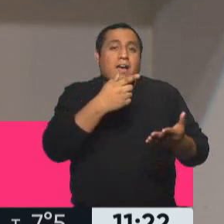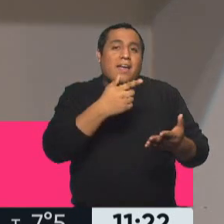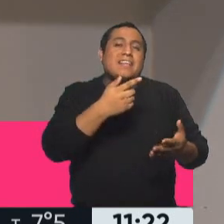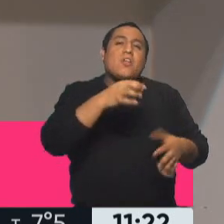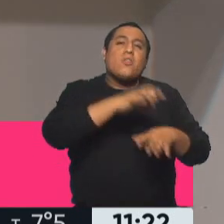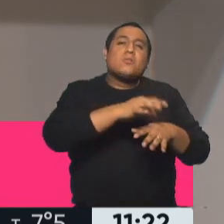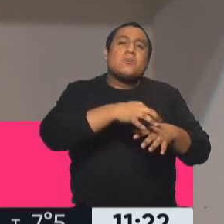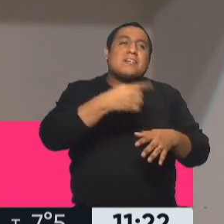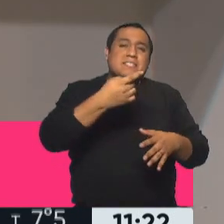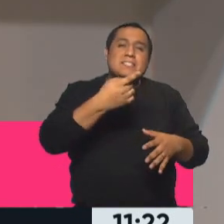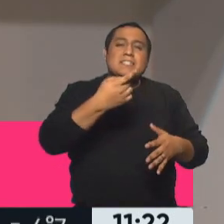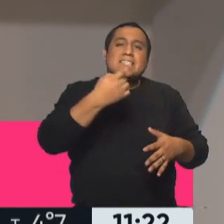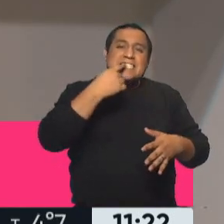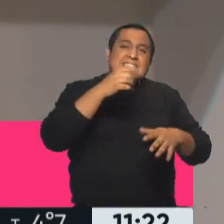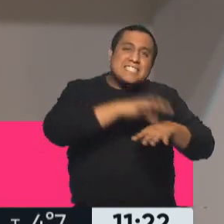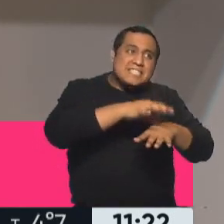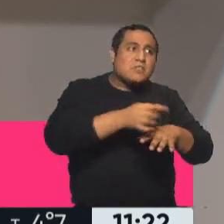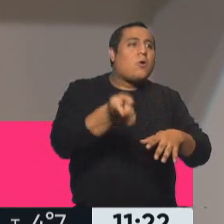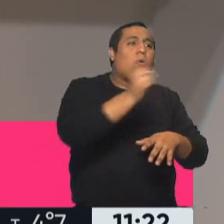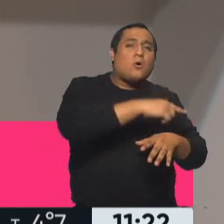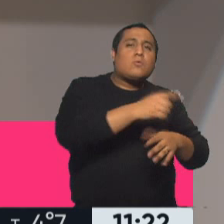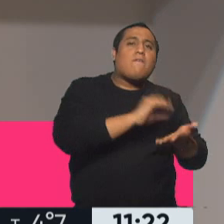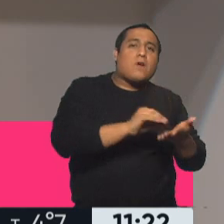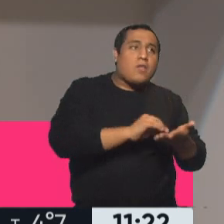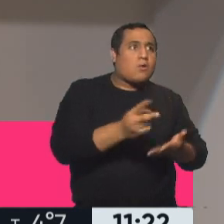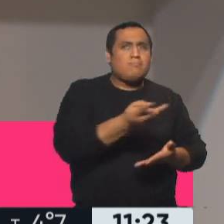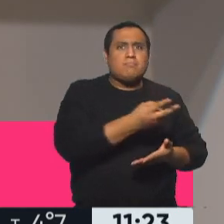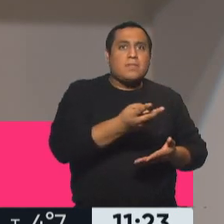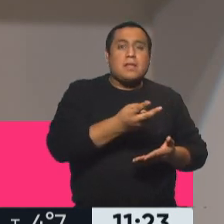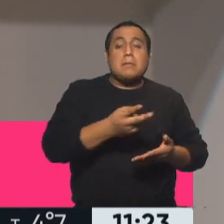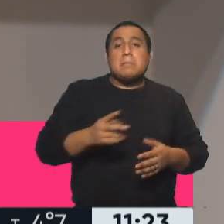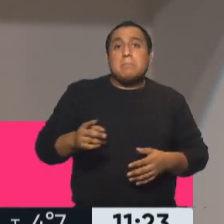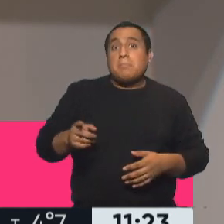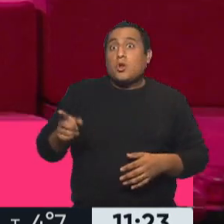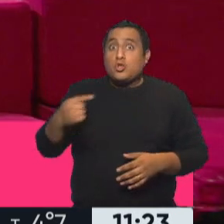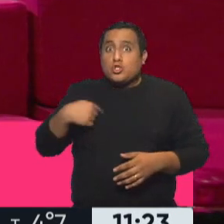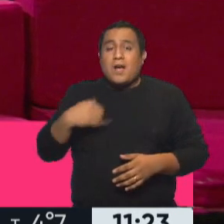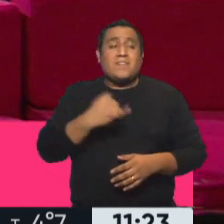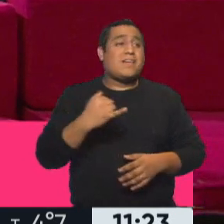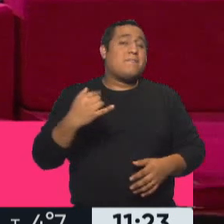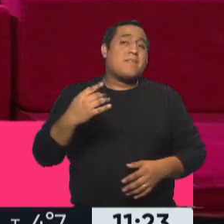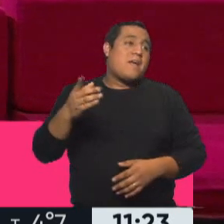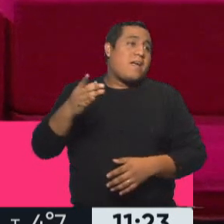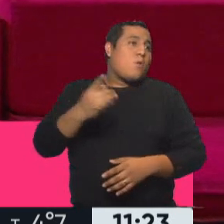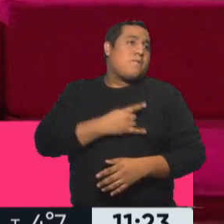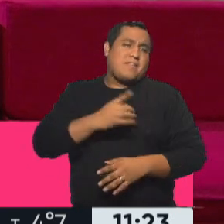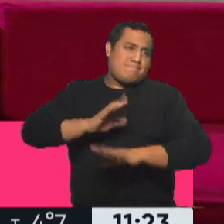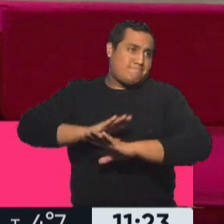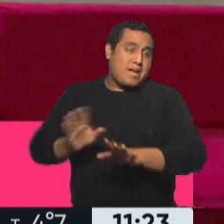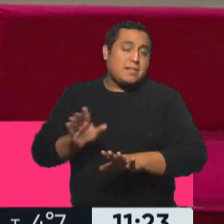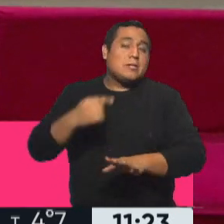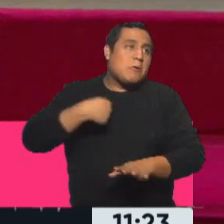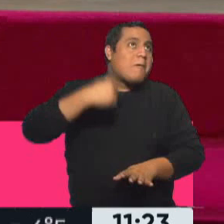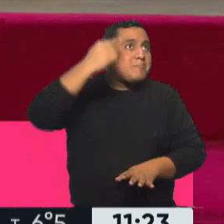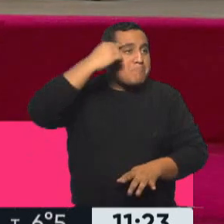Claro. Pero a ellos me apoyaron en todo 100% cuando dije, bueno, dejo la facultad, quiero probar a ver qué pasa con esto. Eso fue